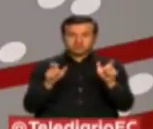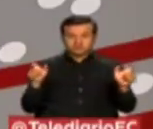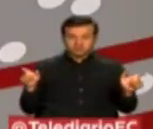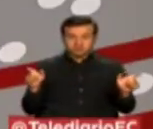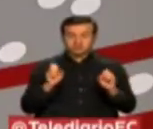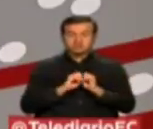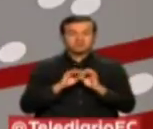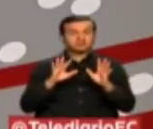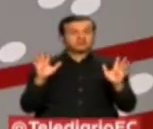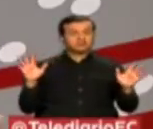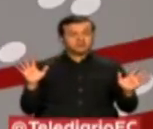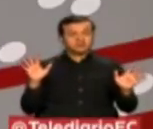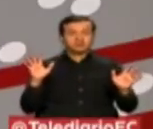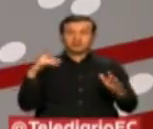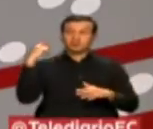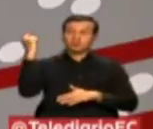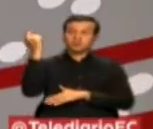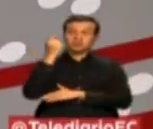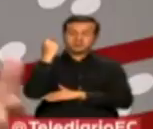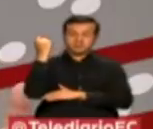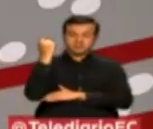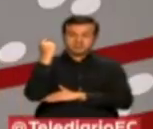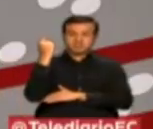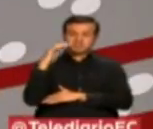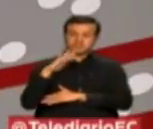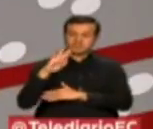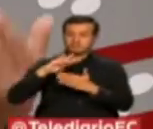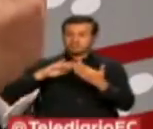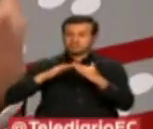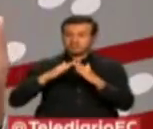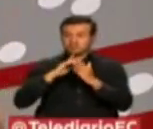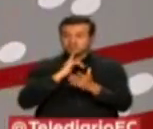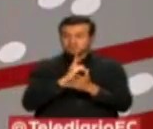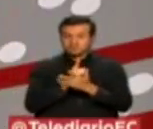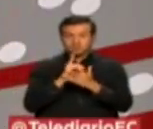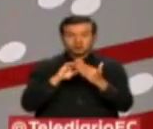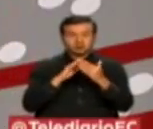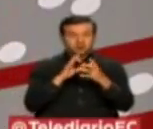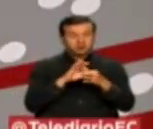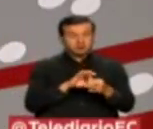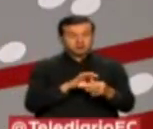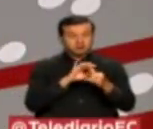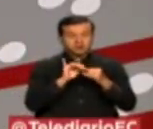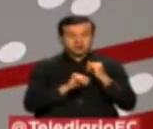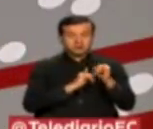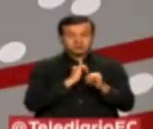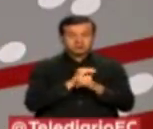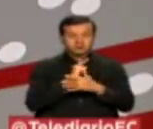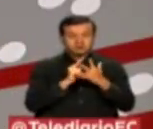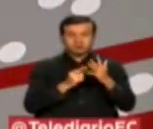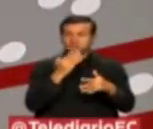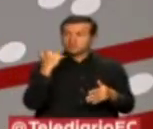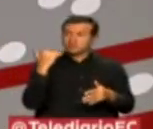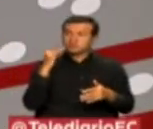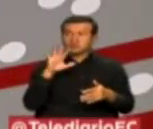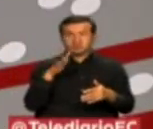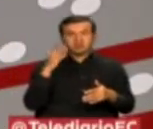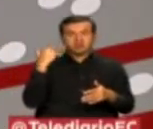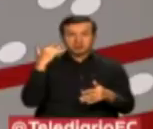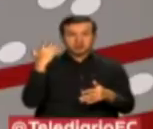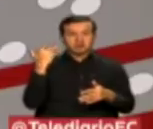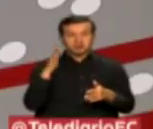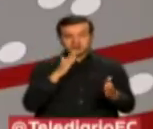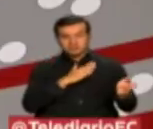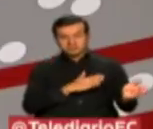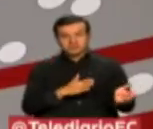general, fundaciones de la propia comunidad y también de la cooperación internacional. Desde hace ya algunos años atrás,